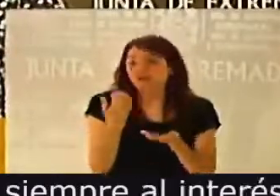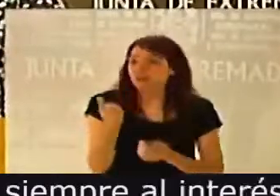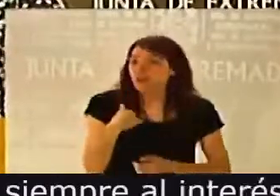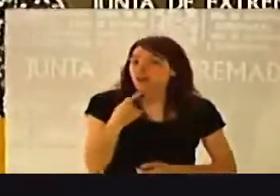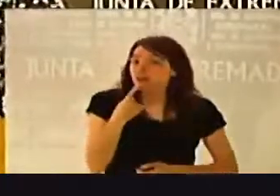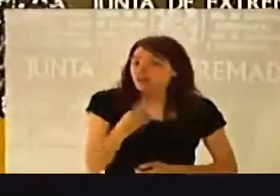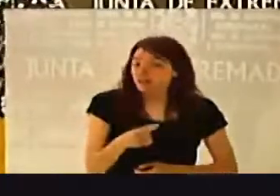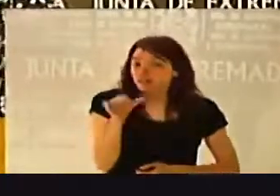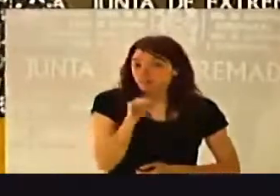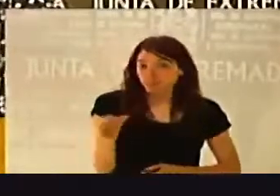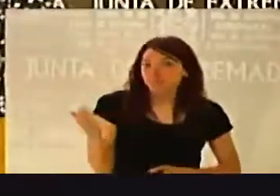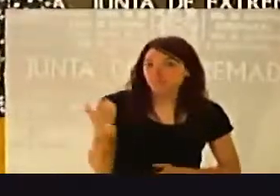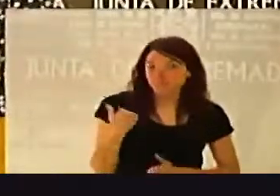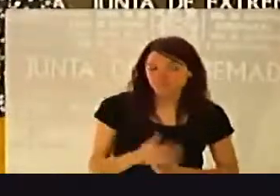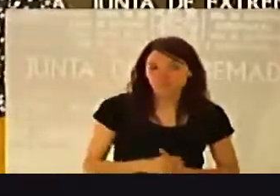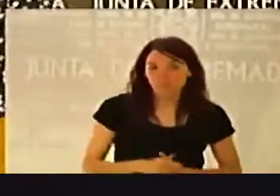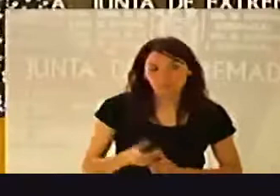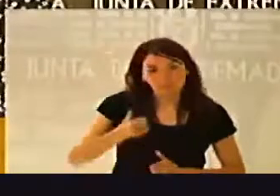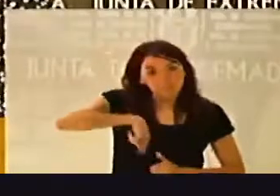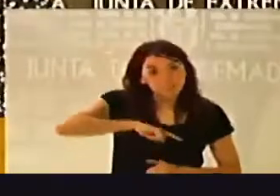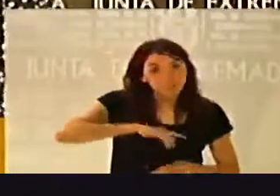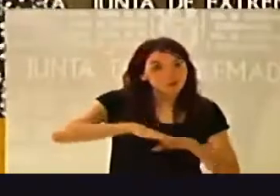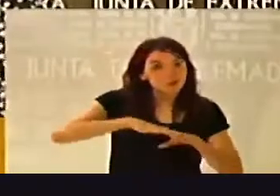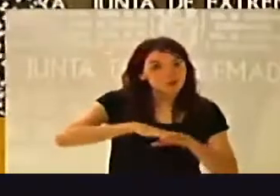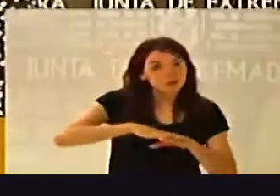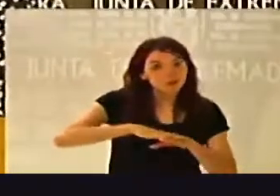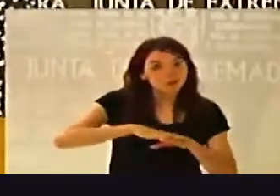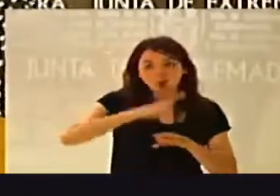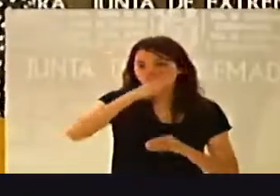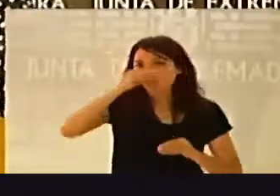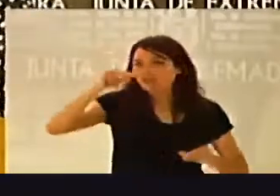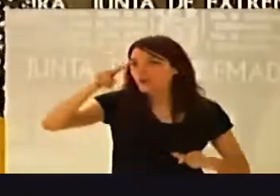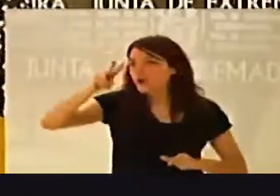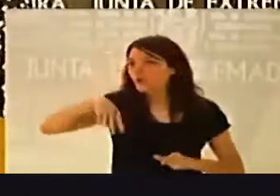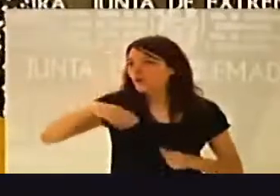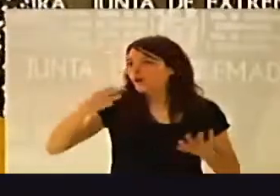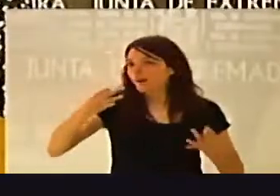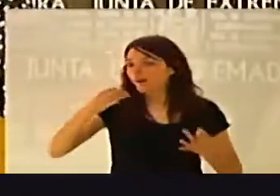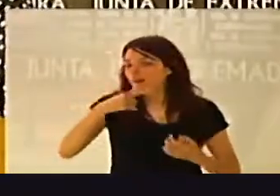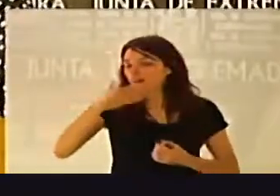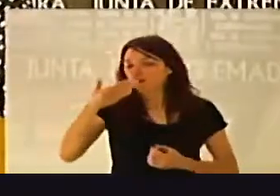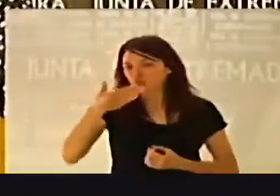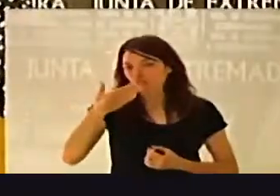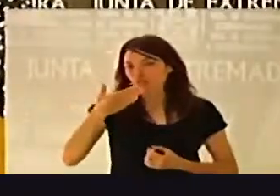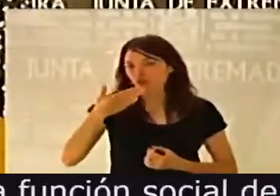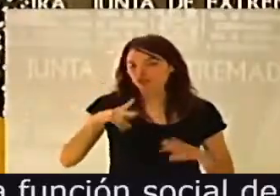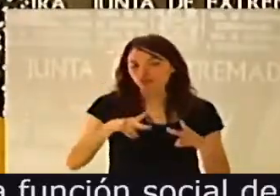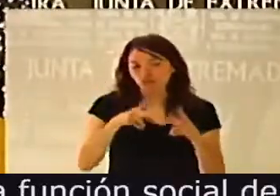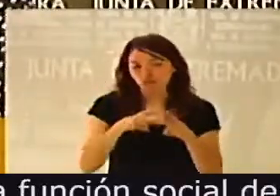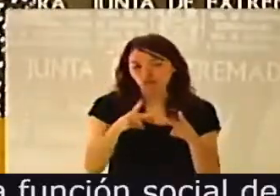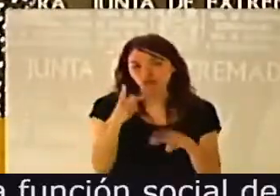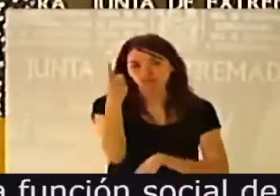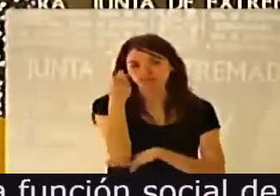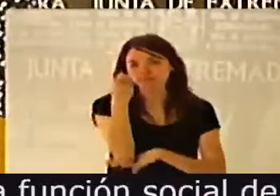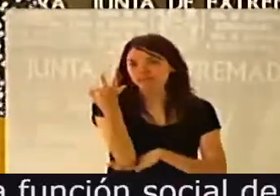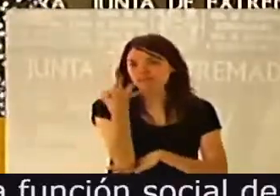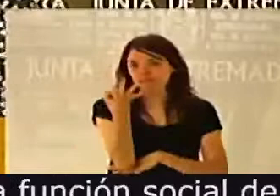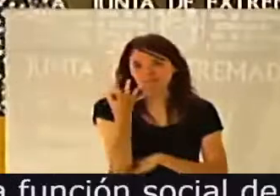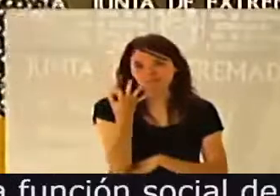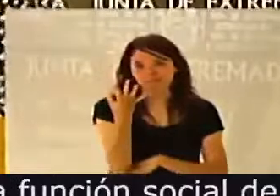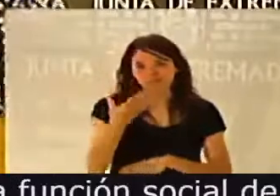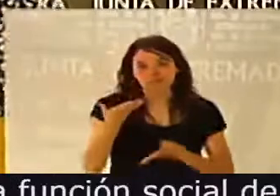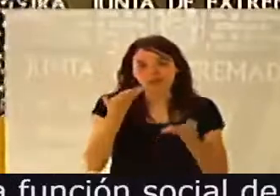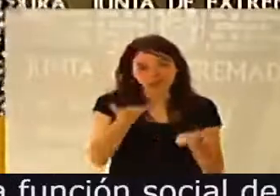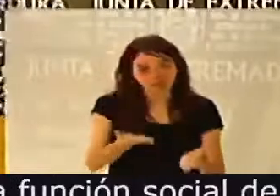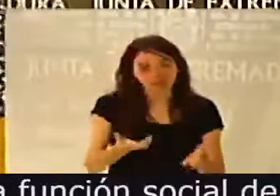este Gobierno no va a obviar nunca el papel y la función social de la escuela, la que entendemos que ha tenido siempre y la que